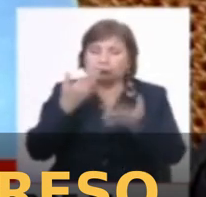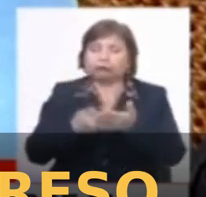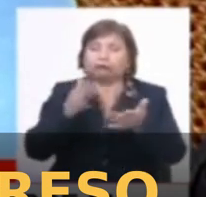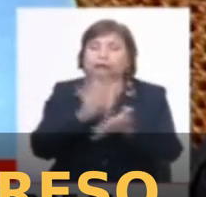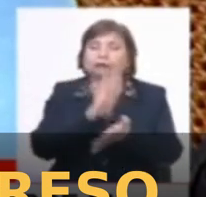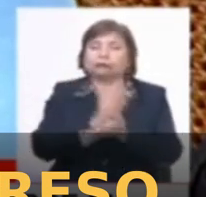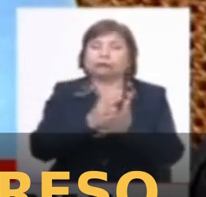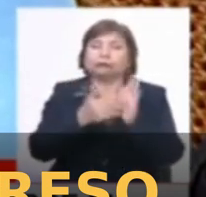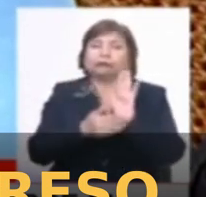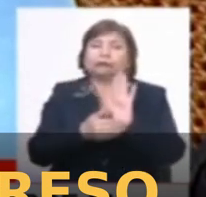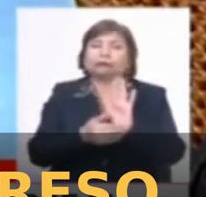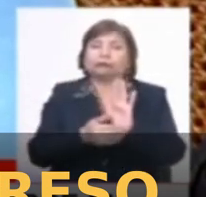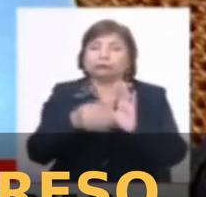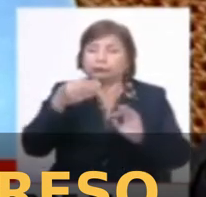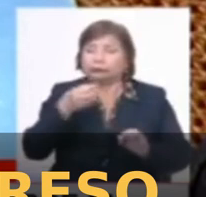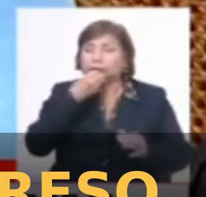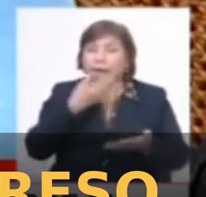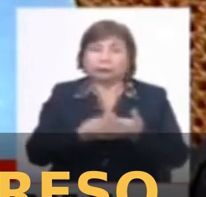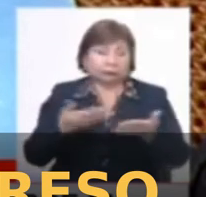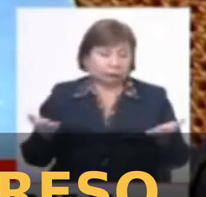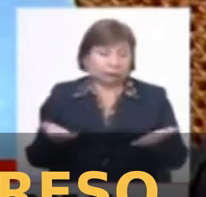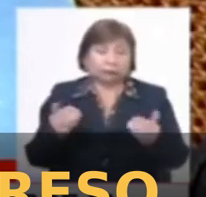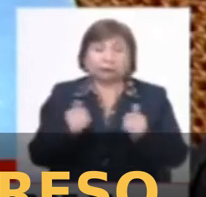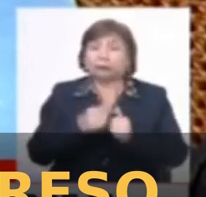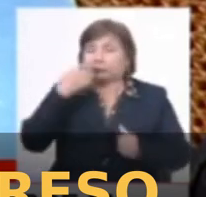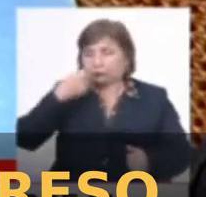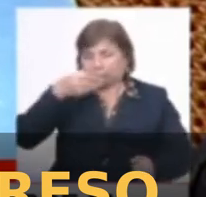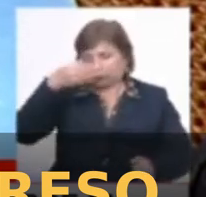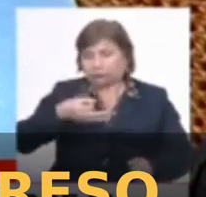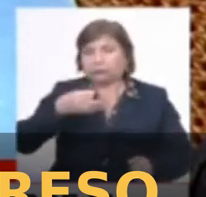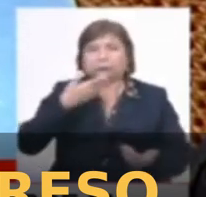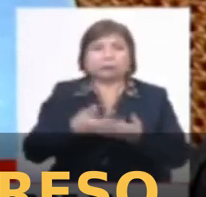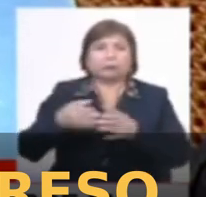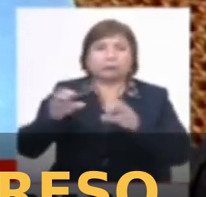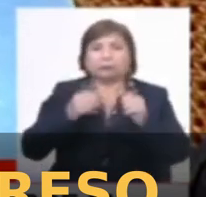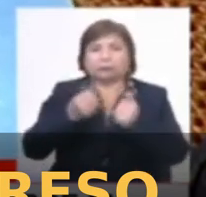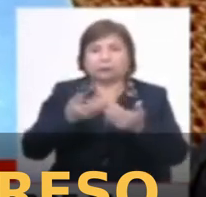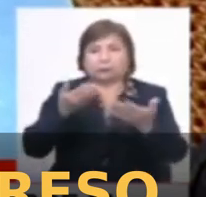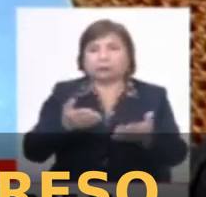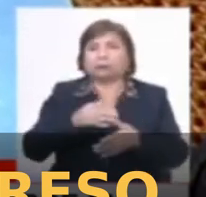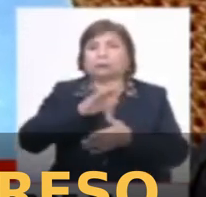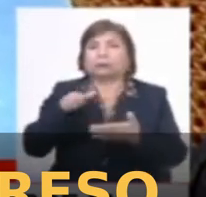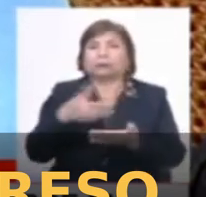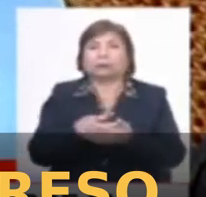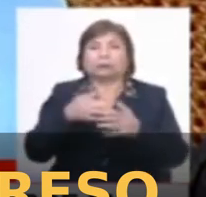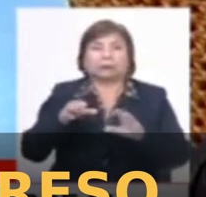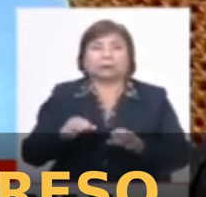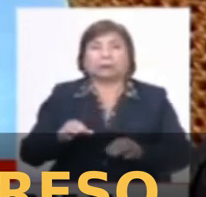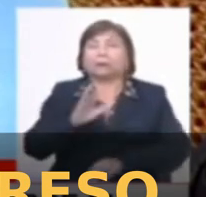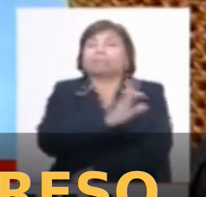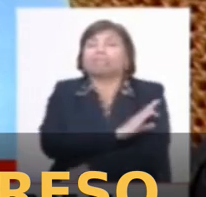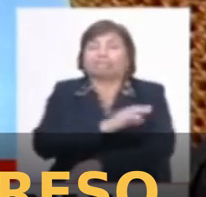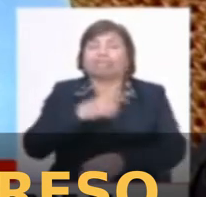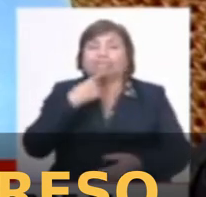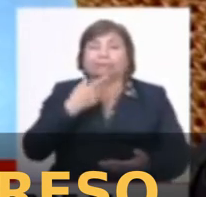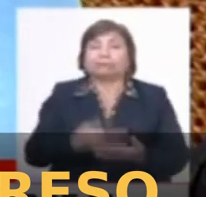documentación, porque si bien no he estado presente, es obvia las cosas que se han dado, están dentro de la fiscalía corroborándose una